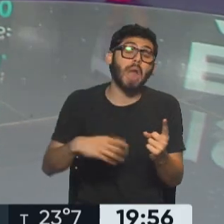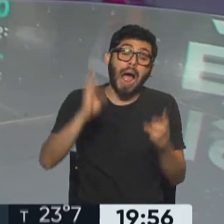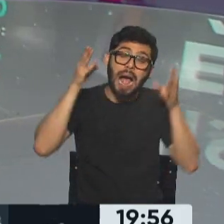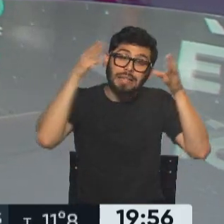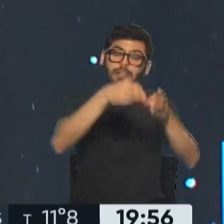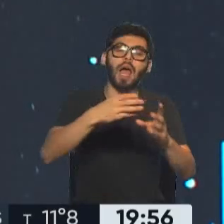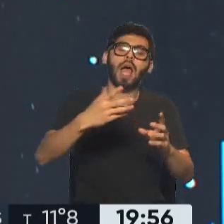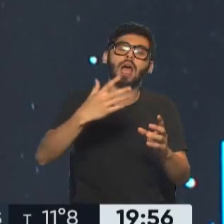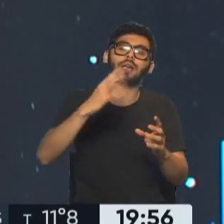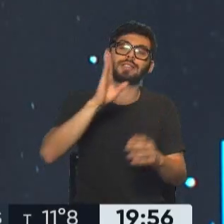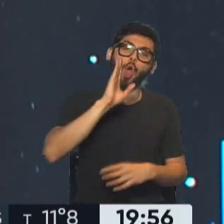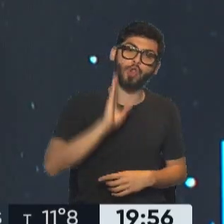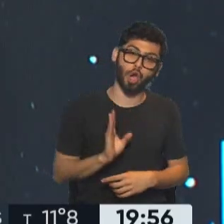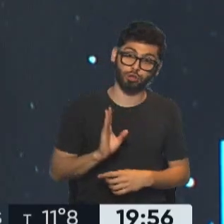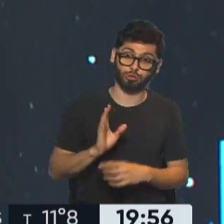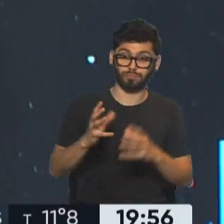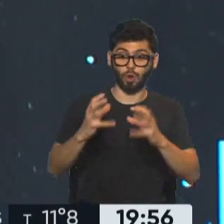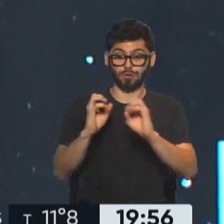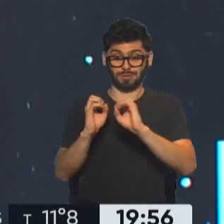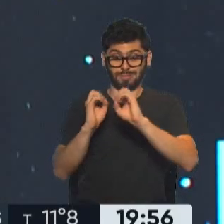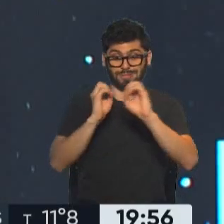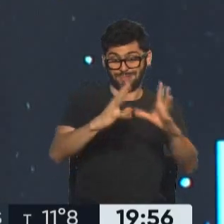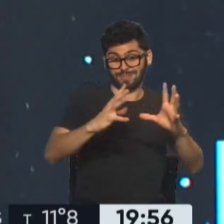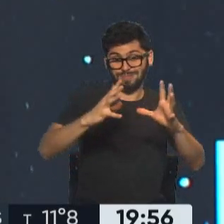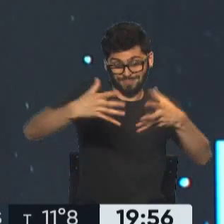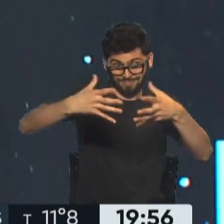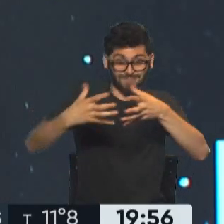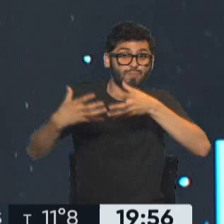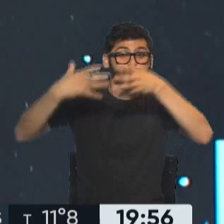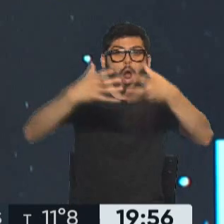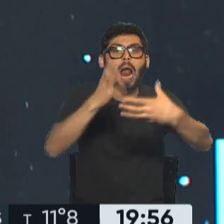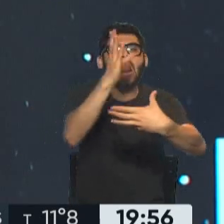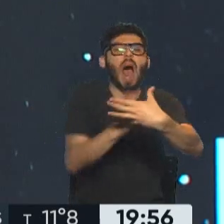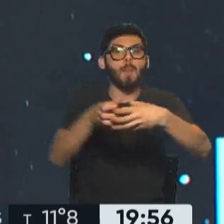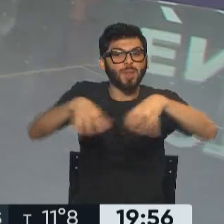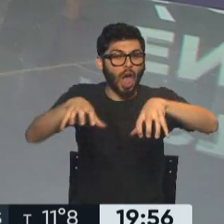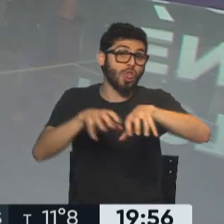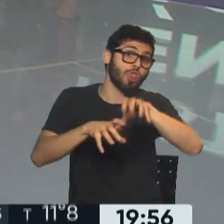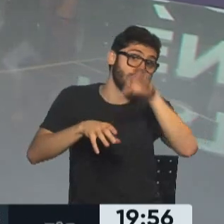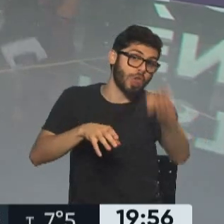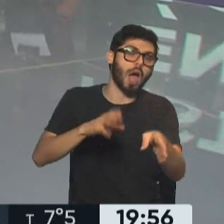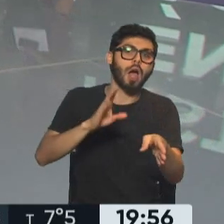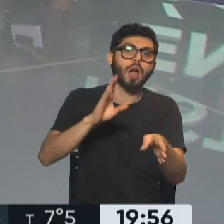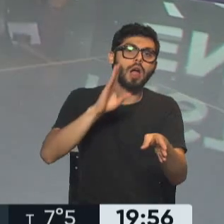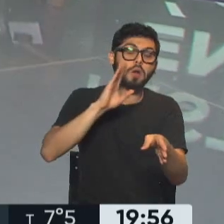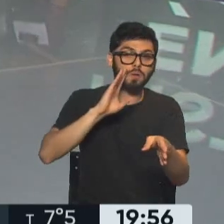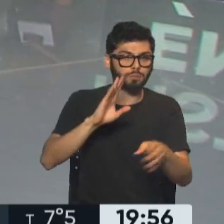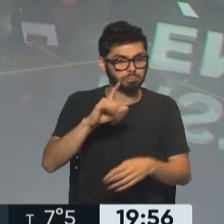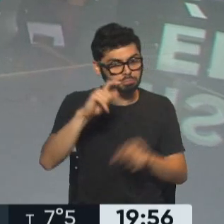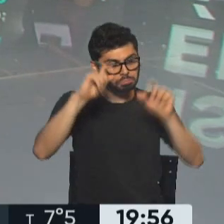mitad casi de la población migrante de Haití va con un destino muy claro. Que llama la atención, Ayelén. Estamos hablando